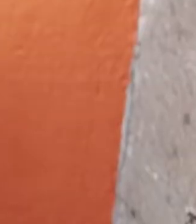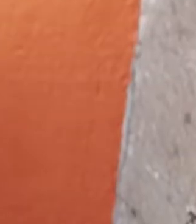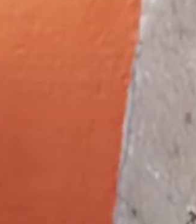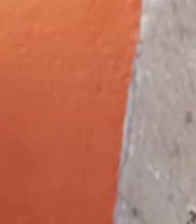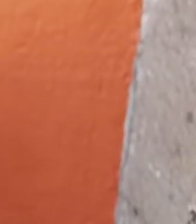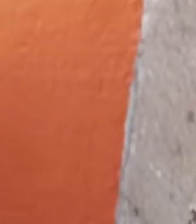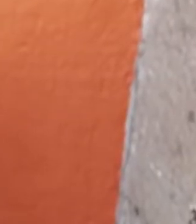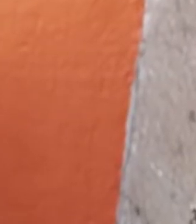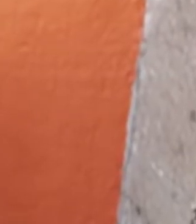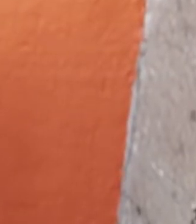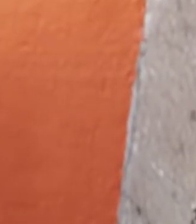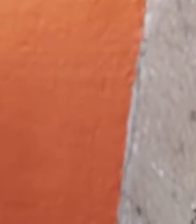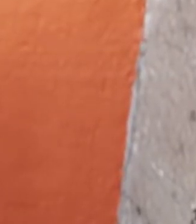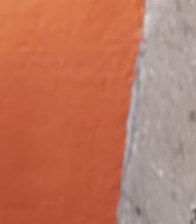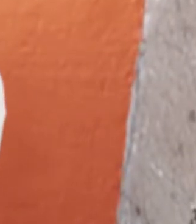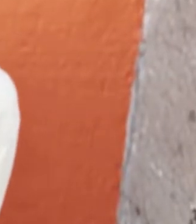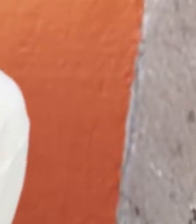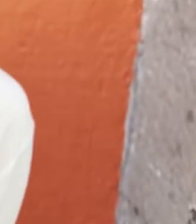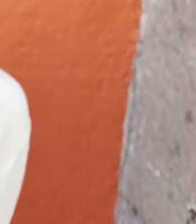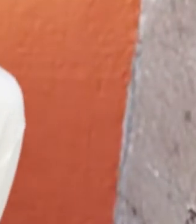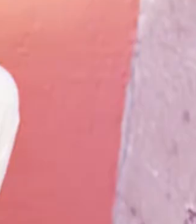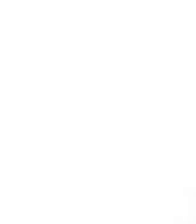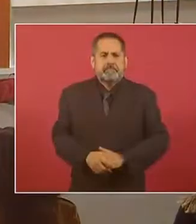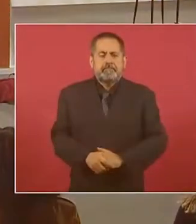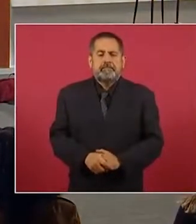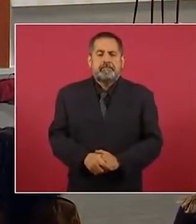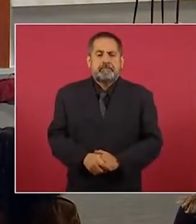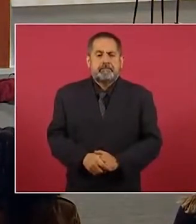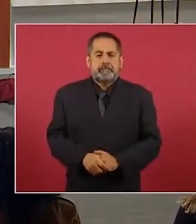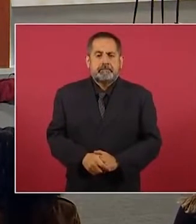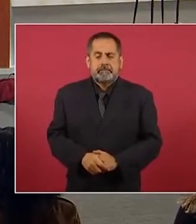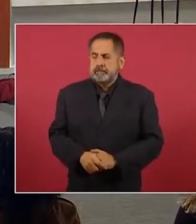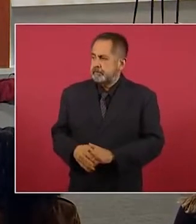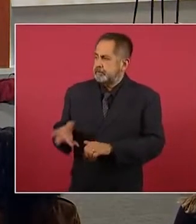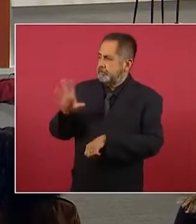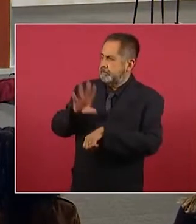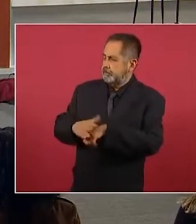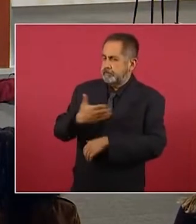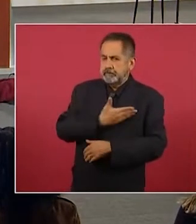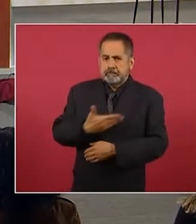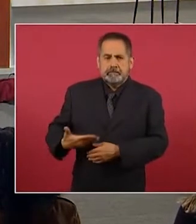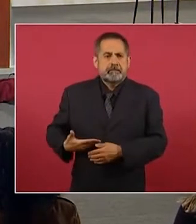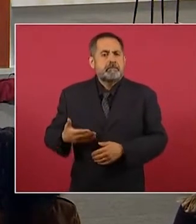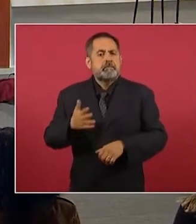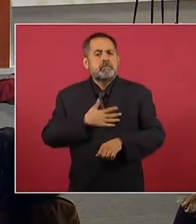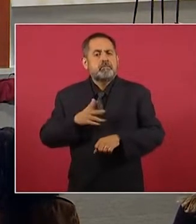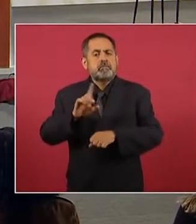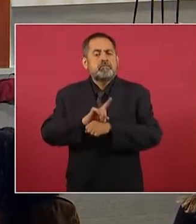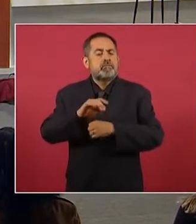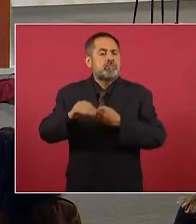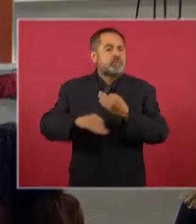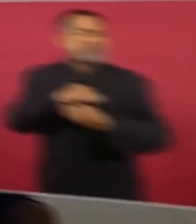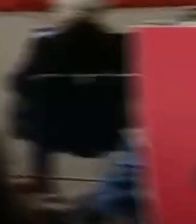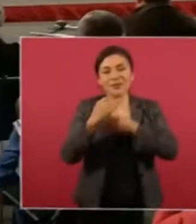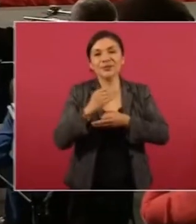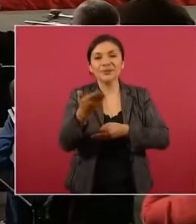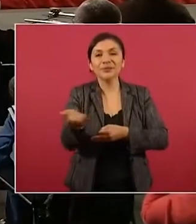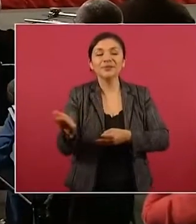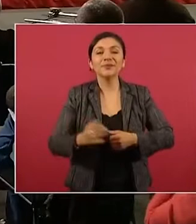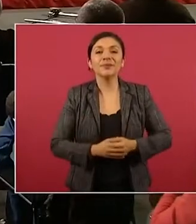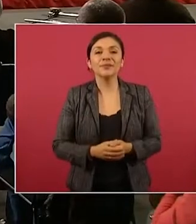Hola amigos, soy Elizabeth García Vilchis. Con su permiso señor presidente, buenos días a todas y a todos.